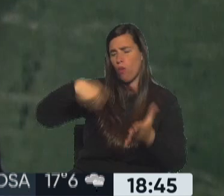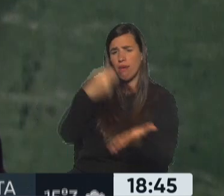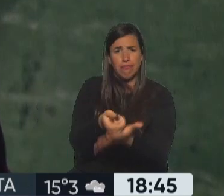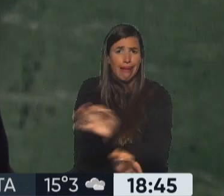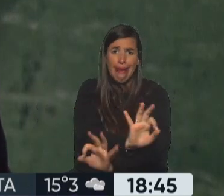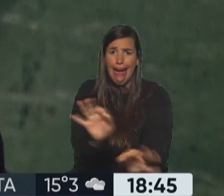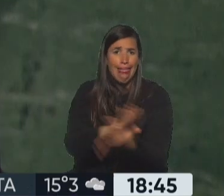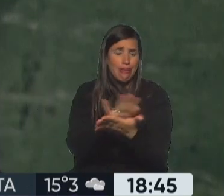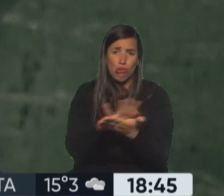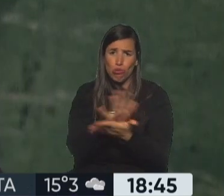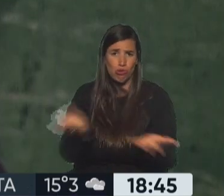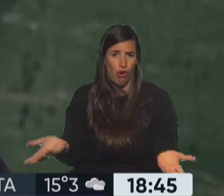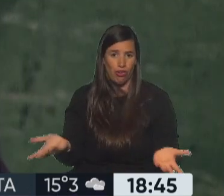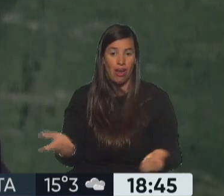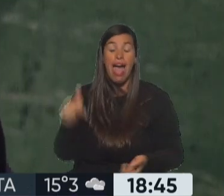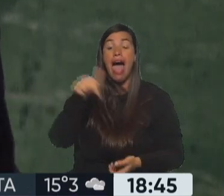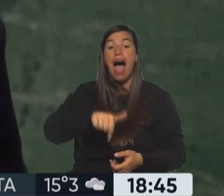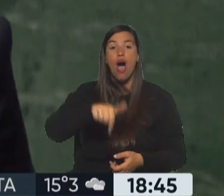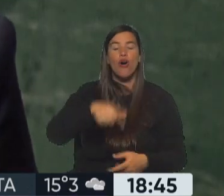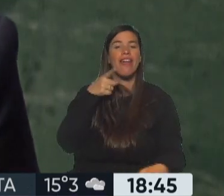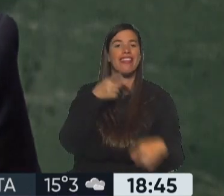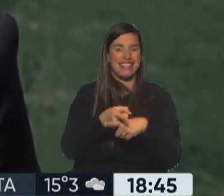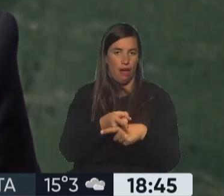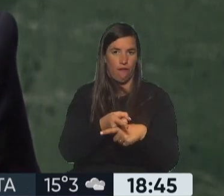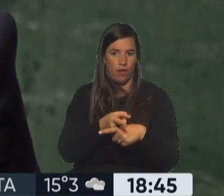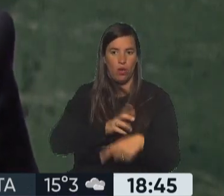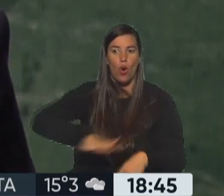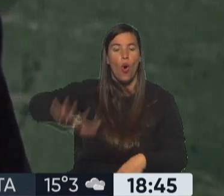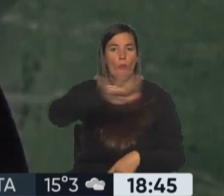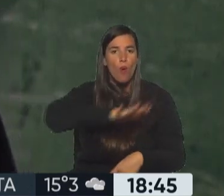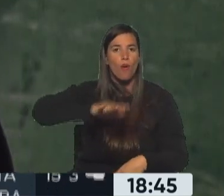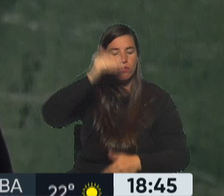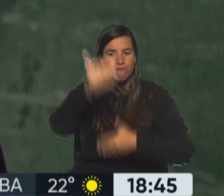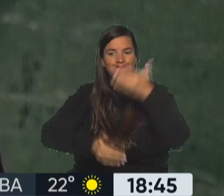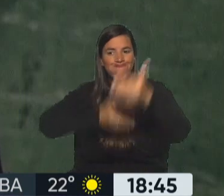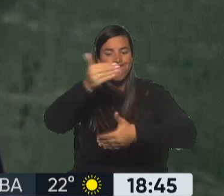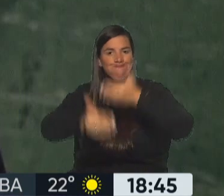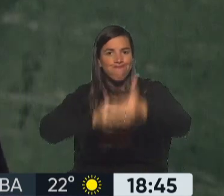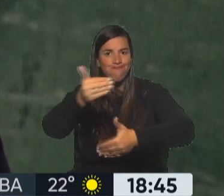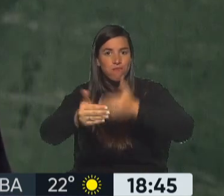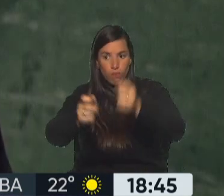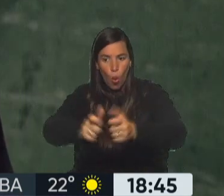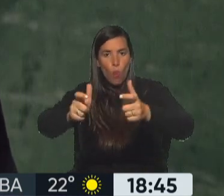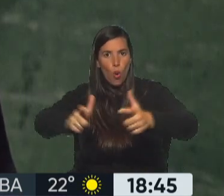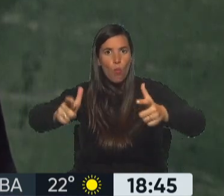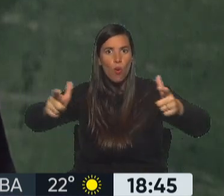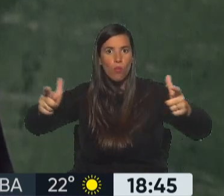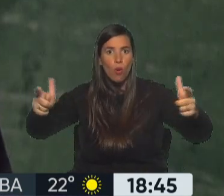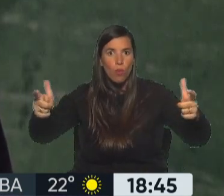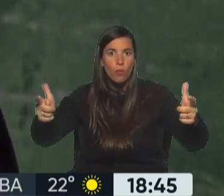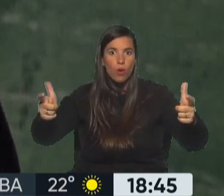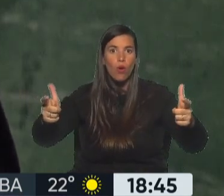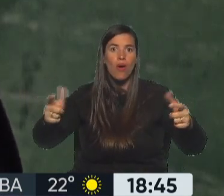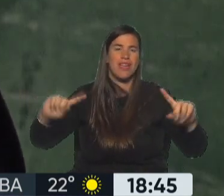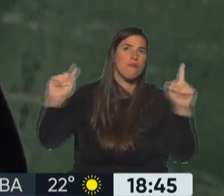Estamos frente al reto de alimentar una población mundial creciente en condiciones climáticas críticas. Las sequías o